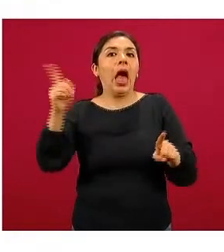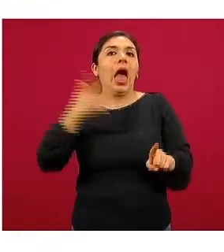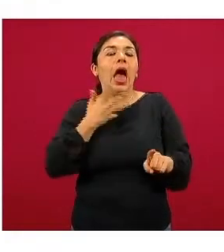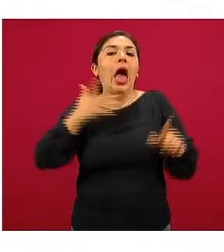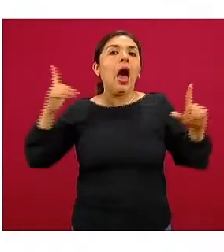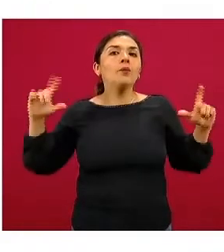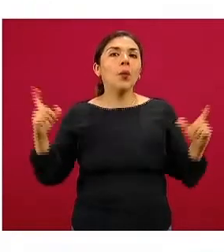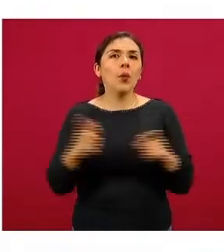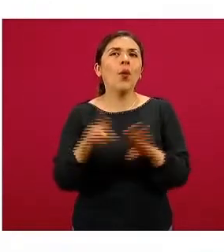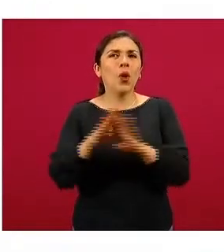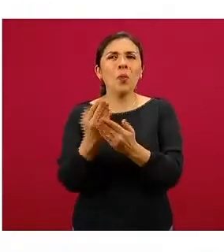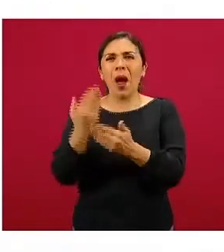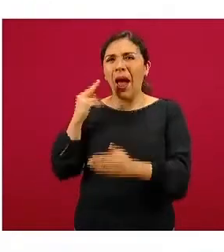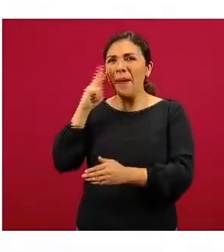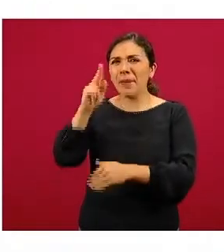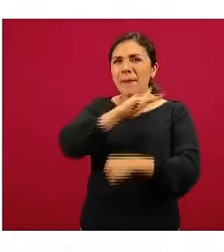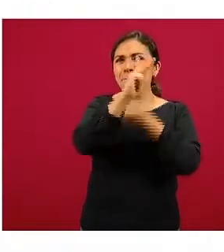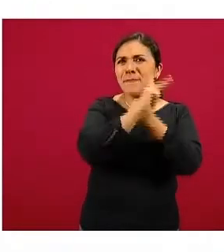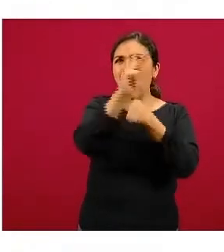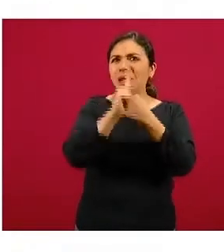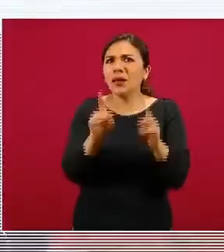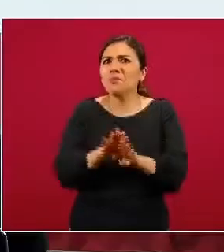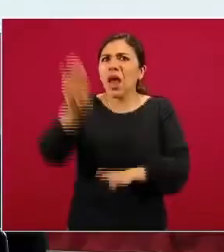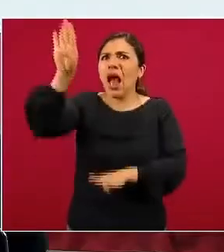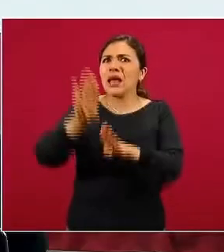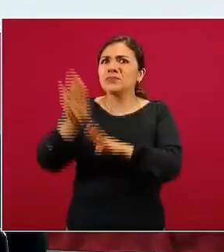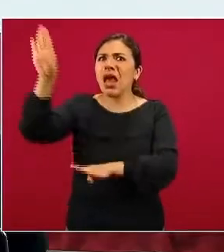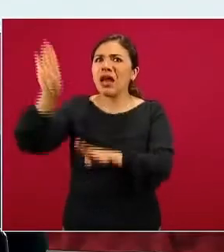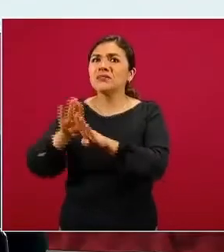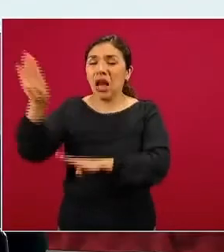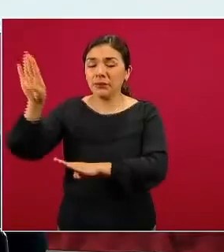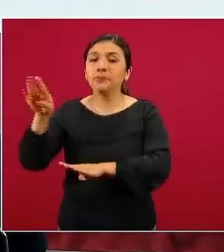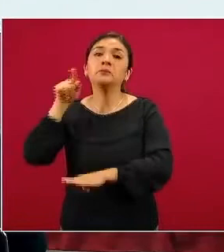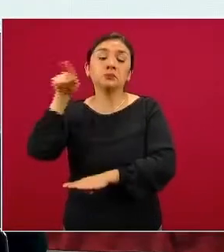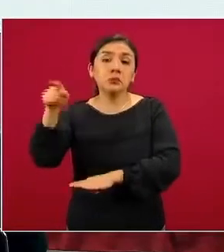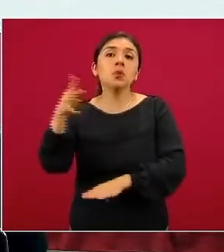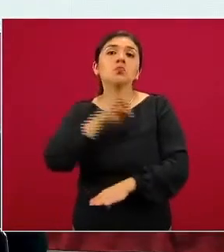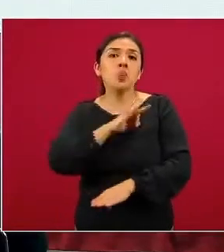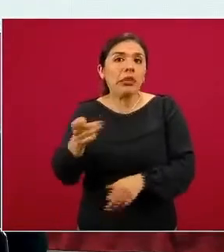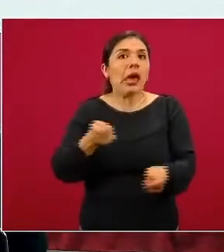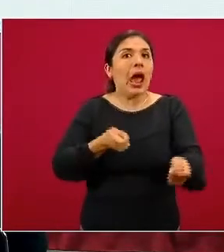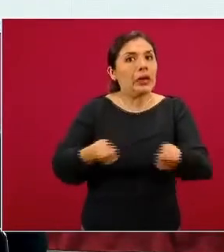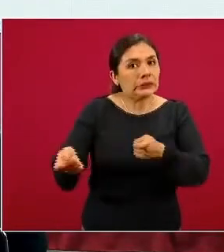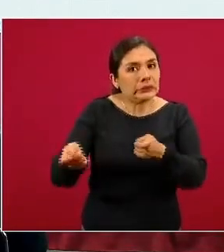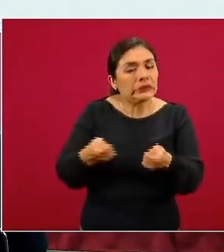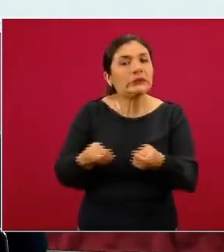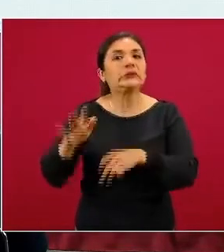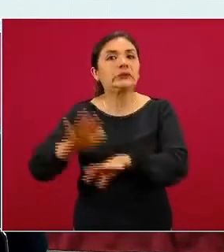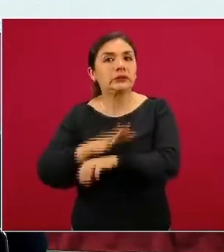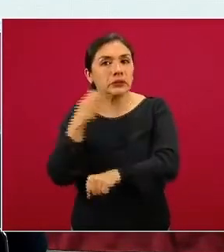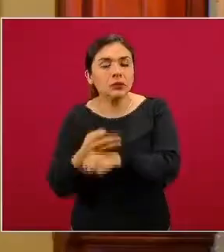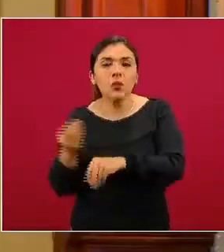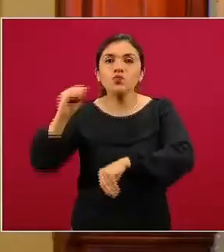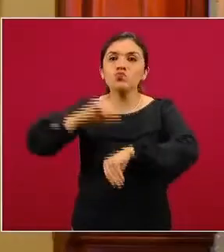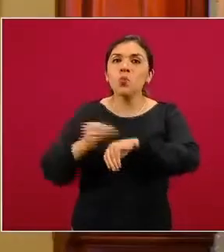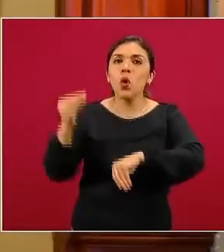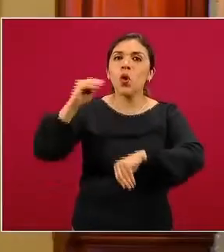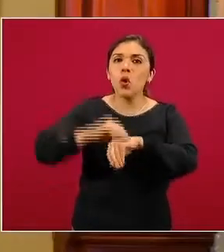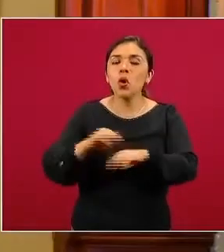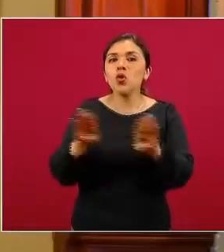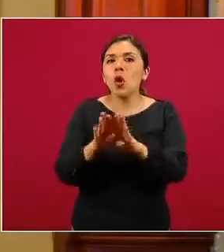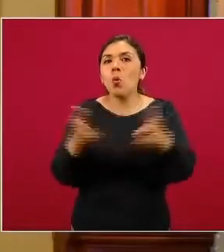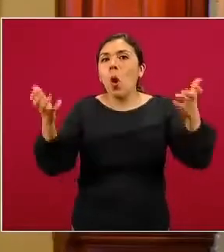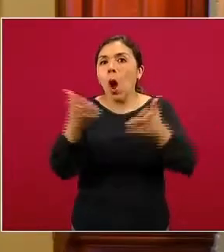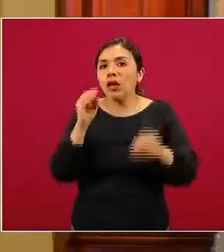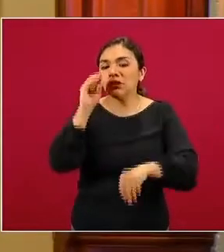viendo en los países anteriores de esta misma región, dado que ha logrado, sí, de alguna manera, implementar de seguro acciones que